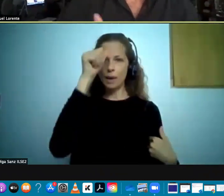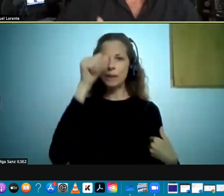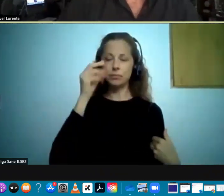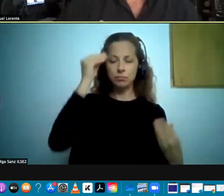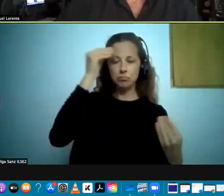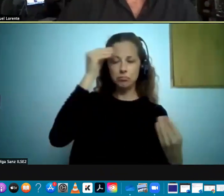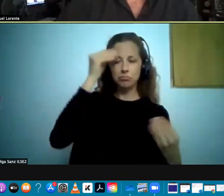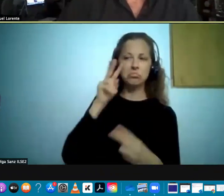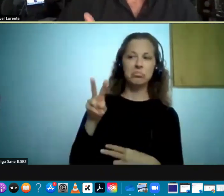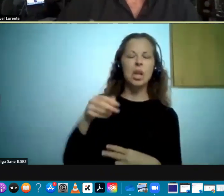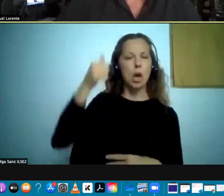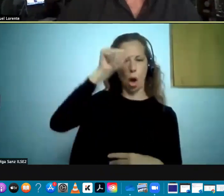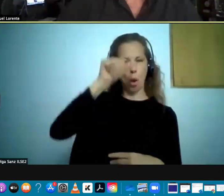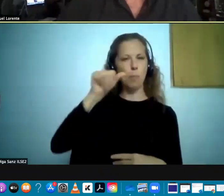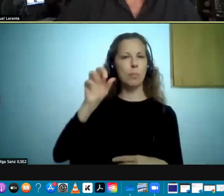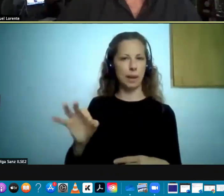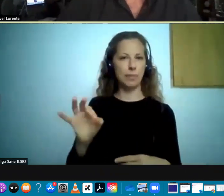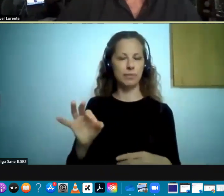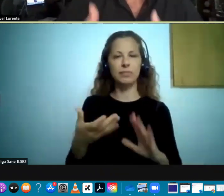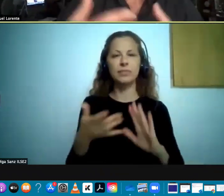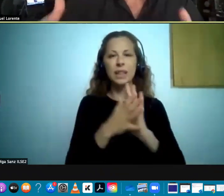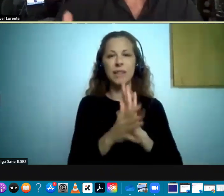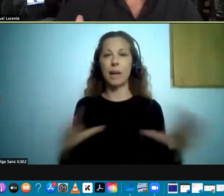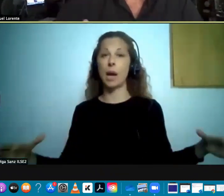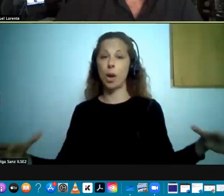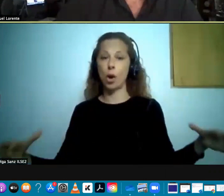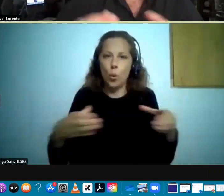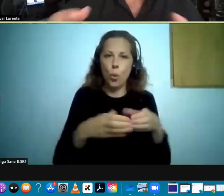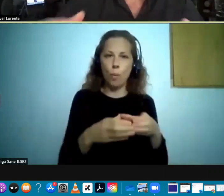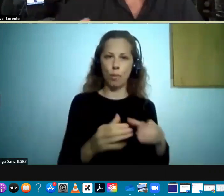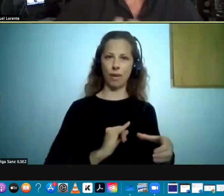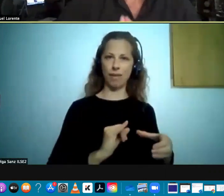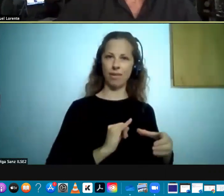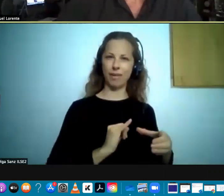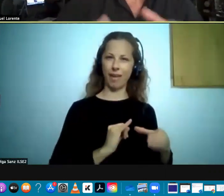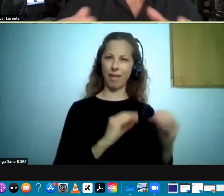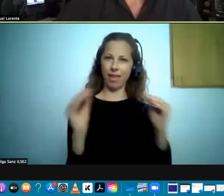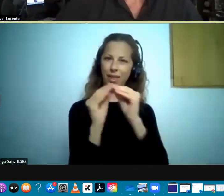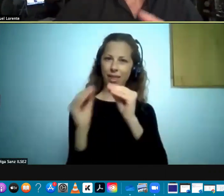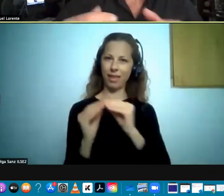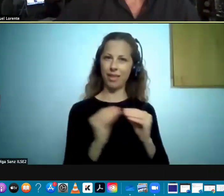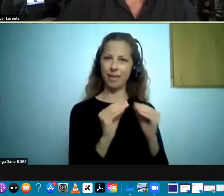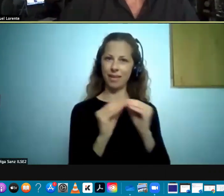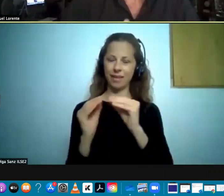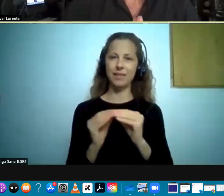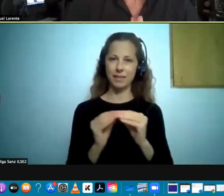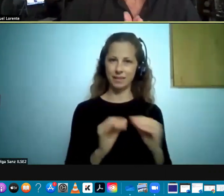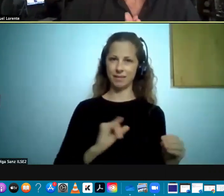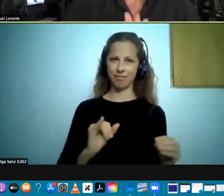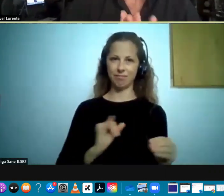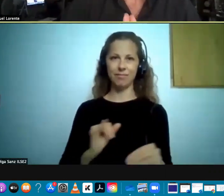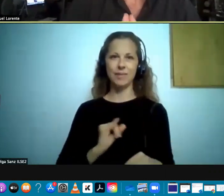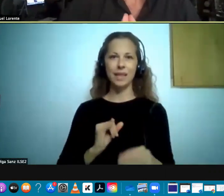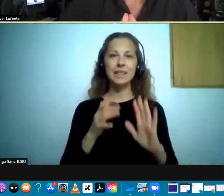valorar, para ser integrado dentro del grupo de hombres y, por lo tanto, tener acceso al reconocimiento, a los privilegios, etcétera,